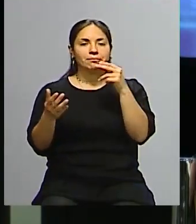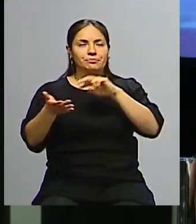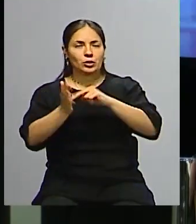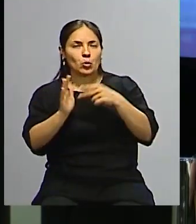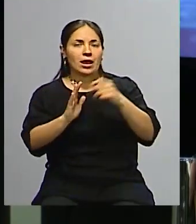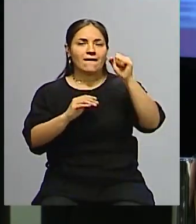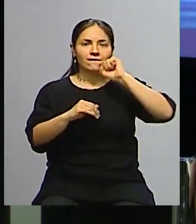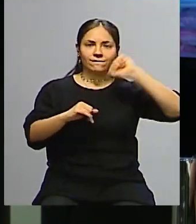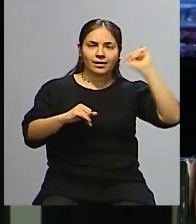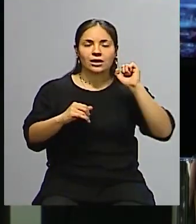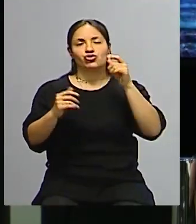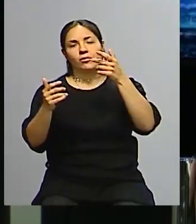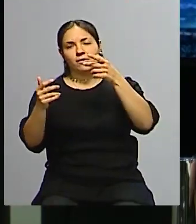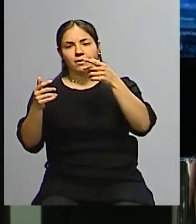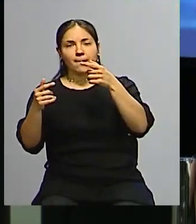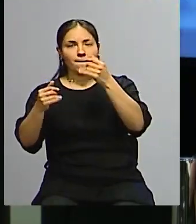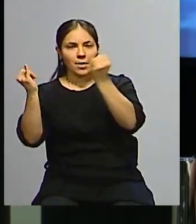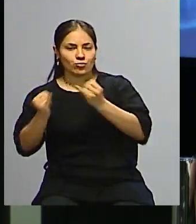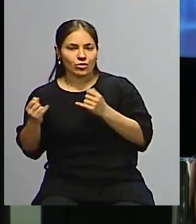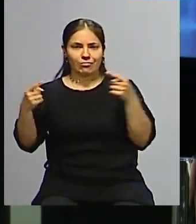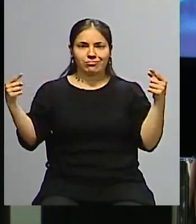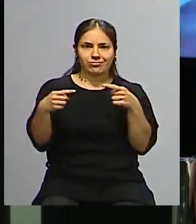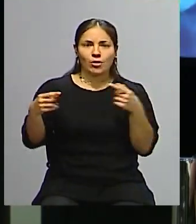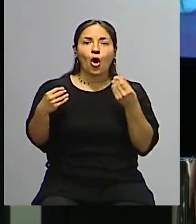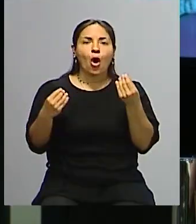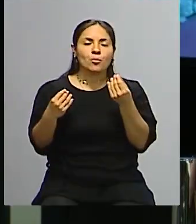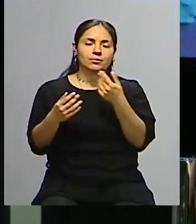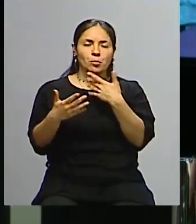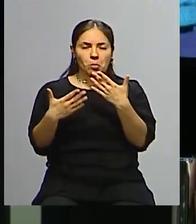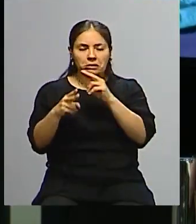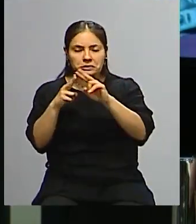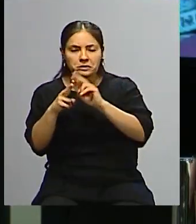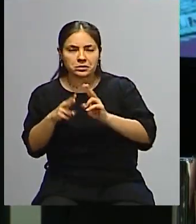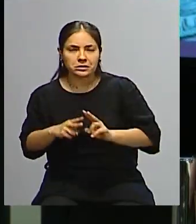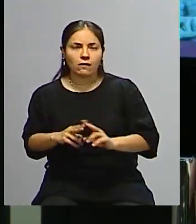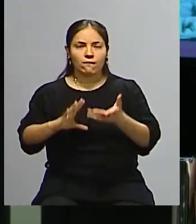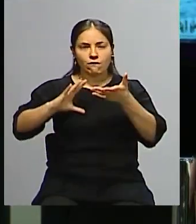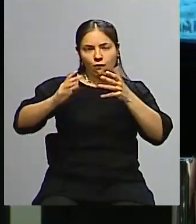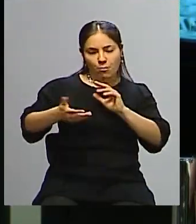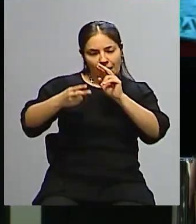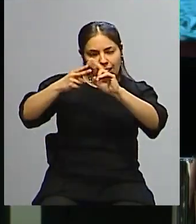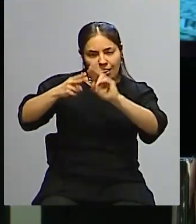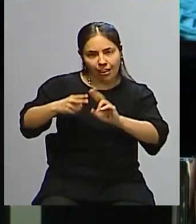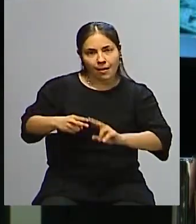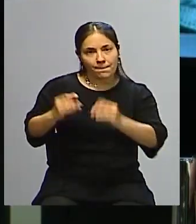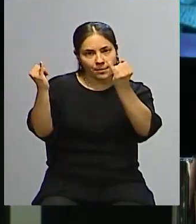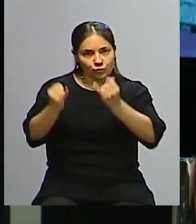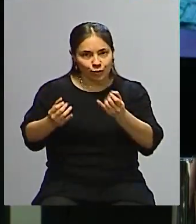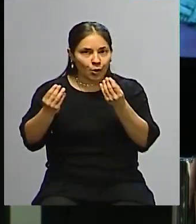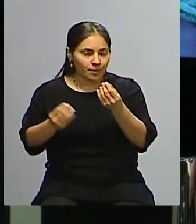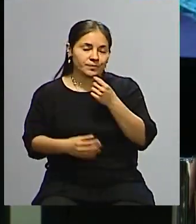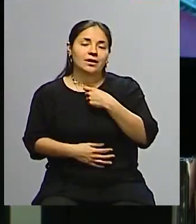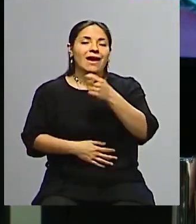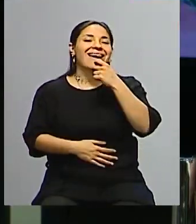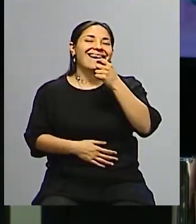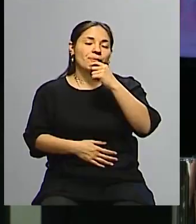en el presupuesto y cómo ir corrigiendo o cuáles son algunos de los mecanismos para corregirlo. Supongamos, Mónica, el caso de